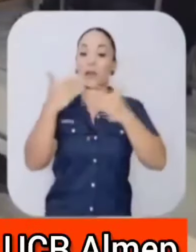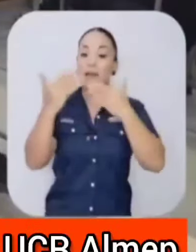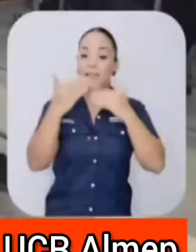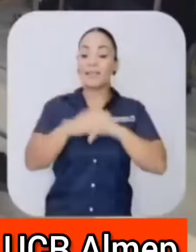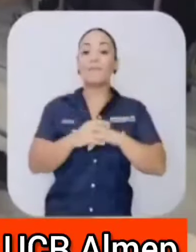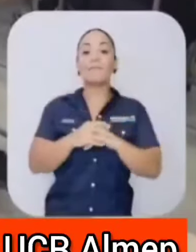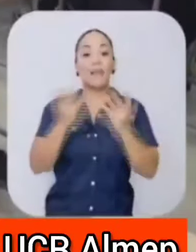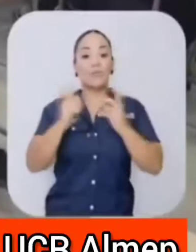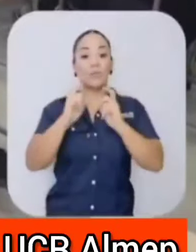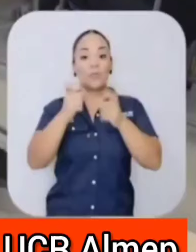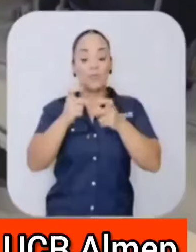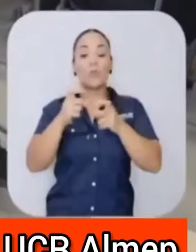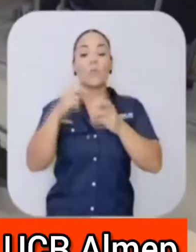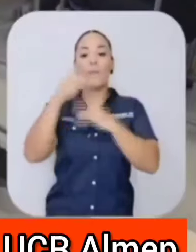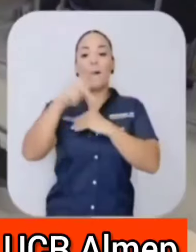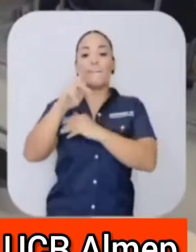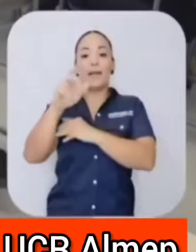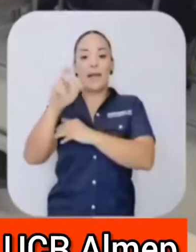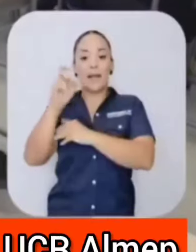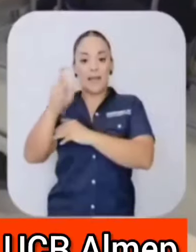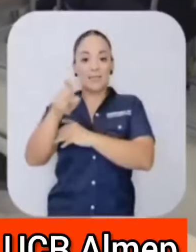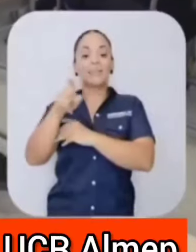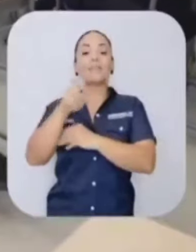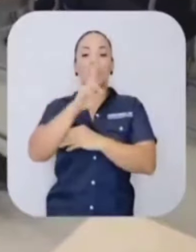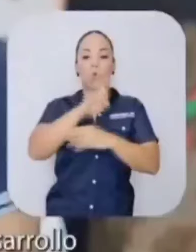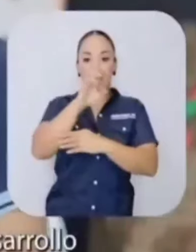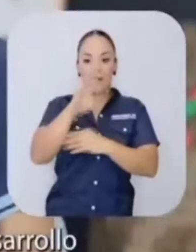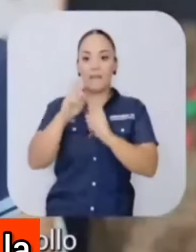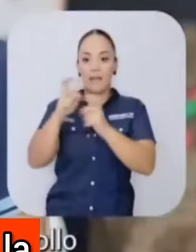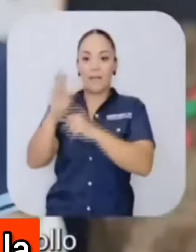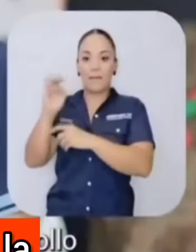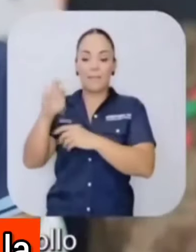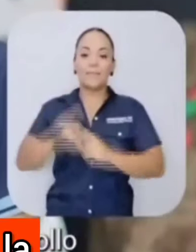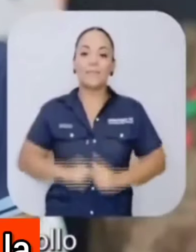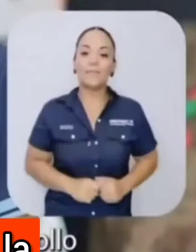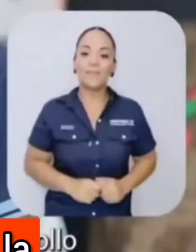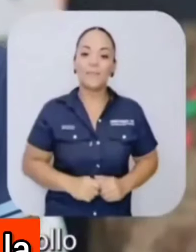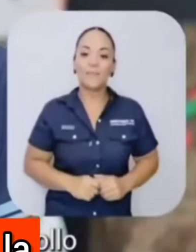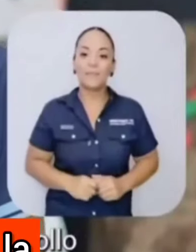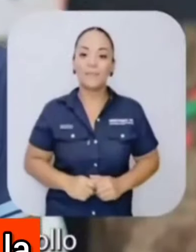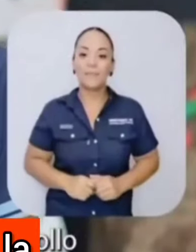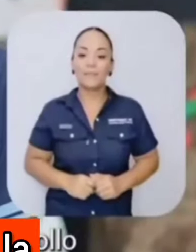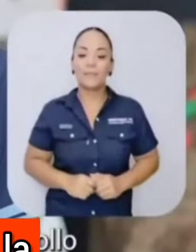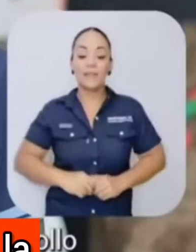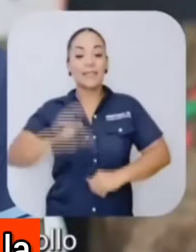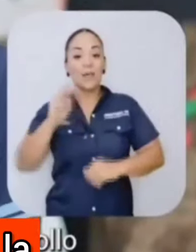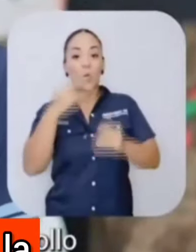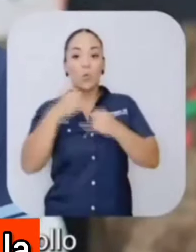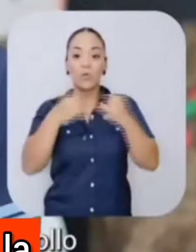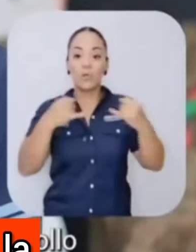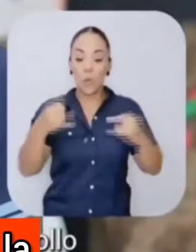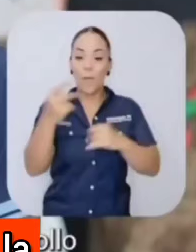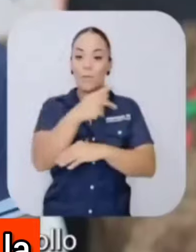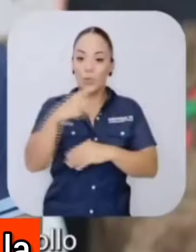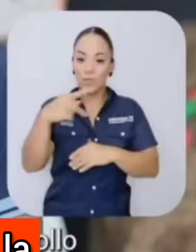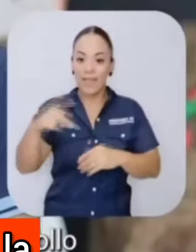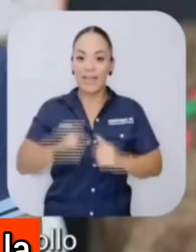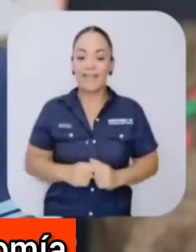gracias a una donación del programa Pélex, UCR al MEP. La deuxième langue à Puntarenas